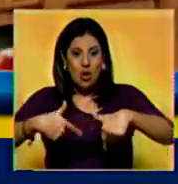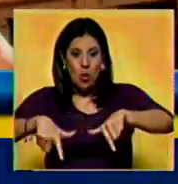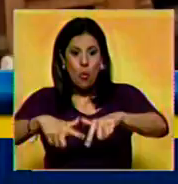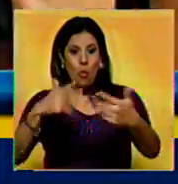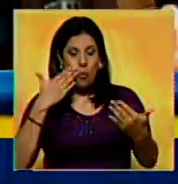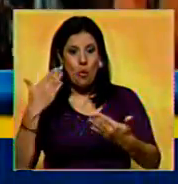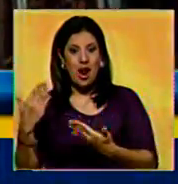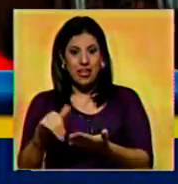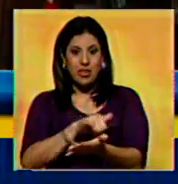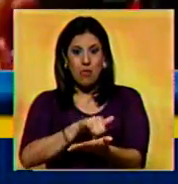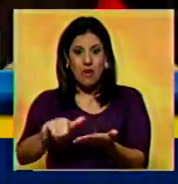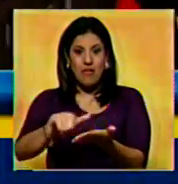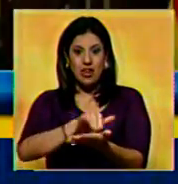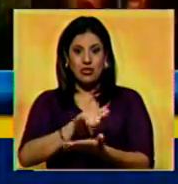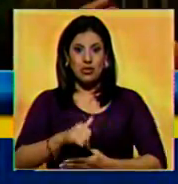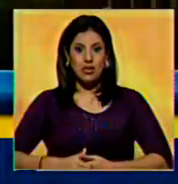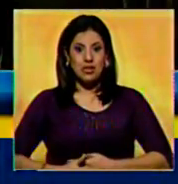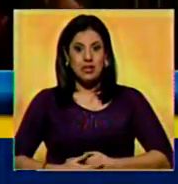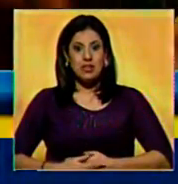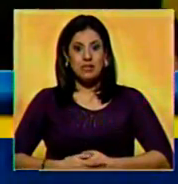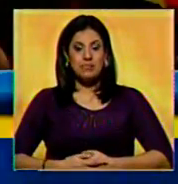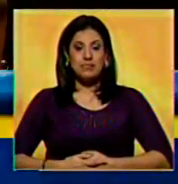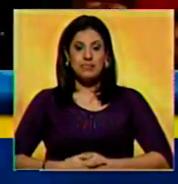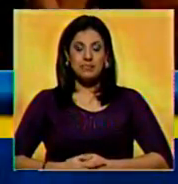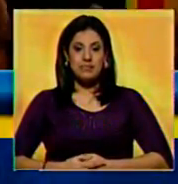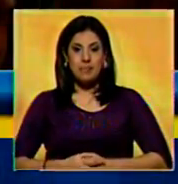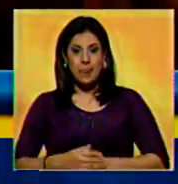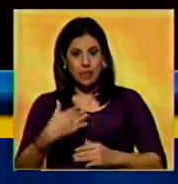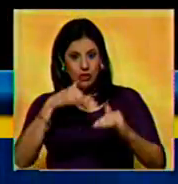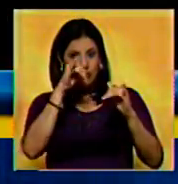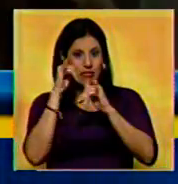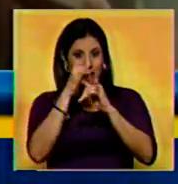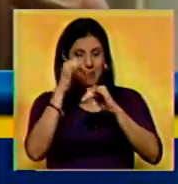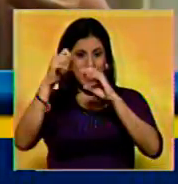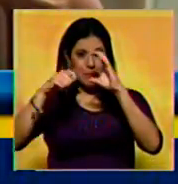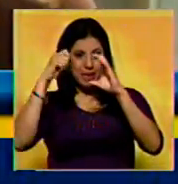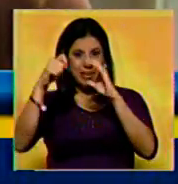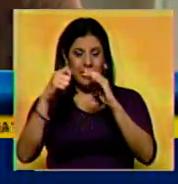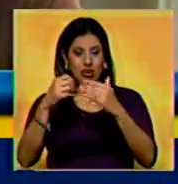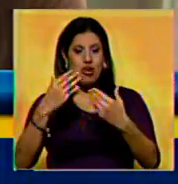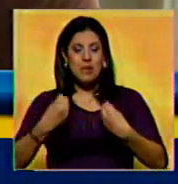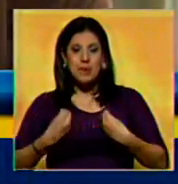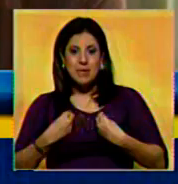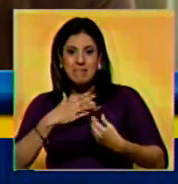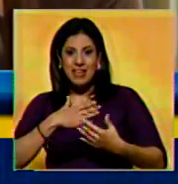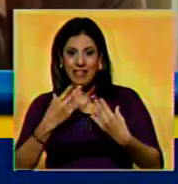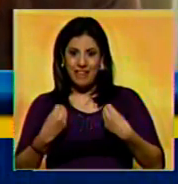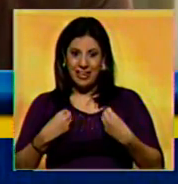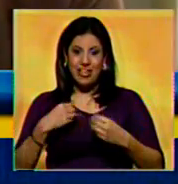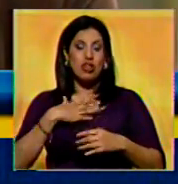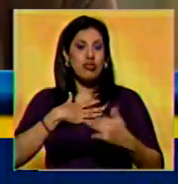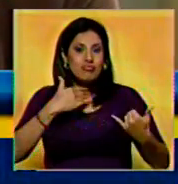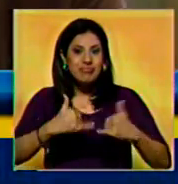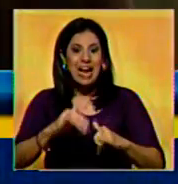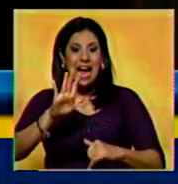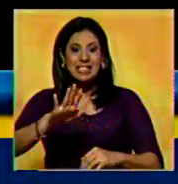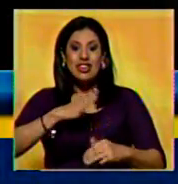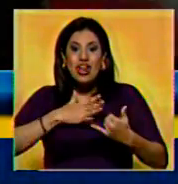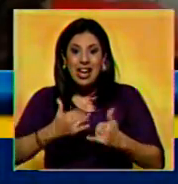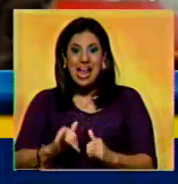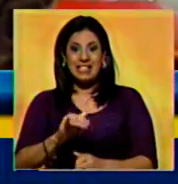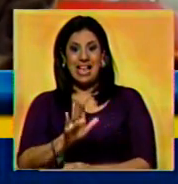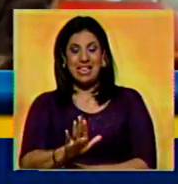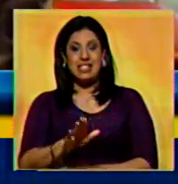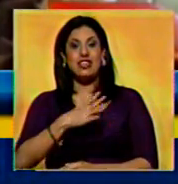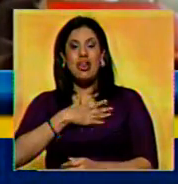Harlem de Nueva York. Filmé el video de Vivir mi vida. Fui a donde me crié, a donde nací.